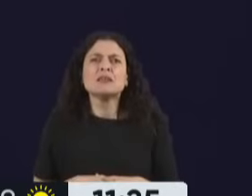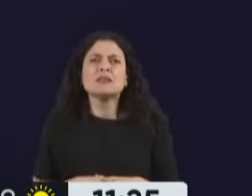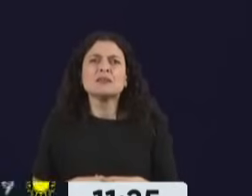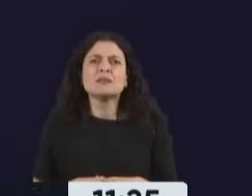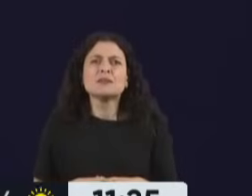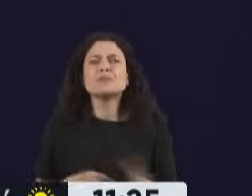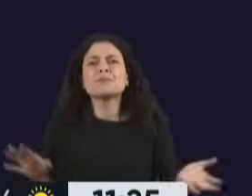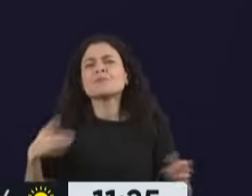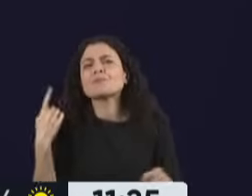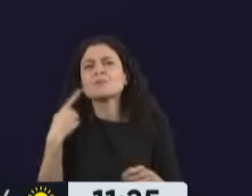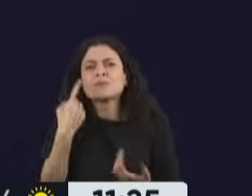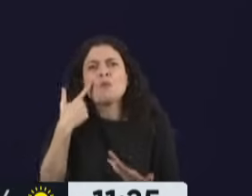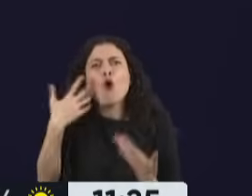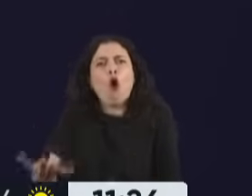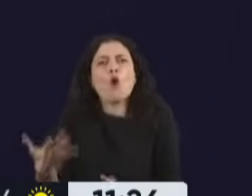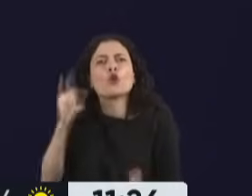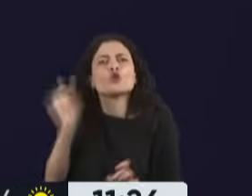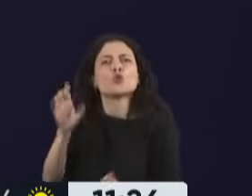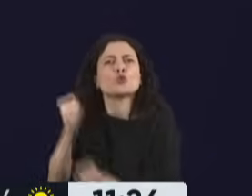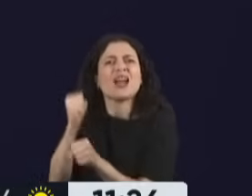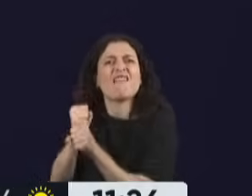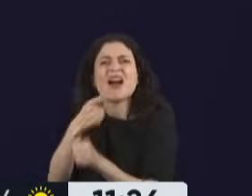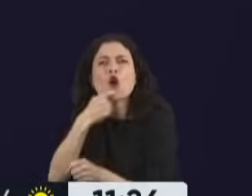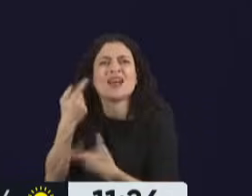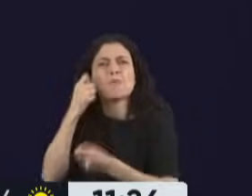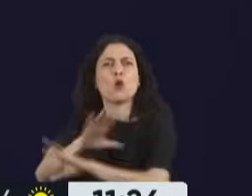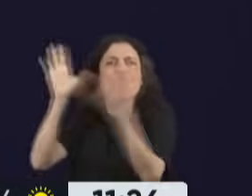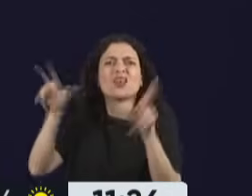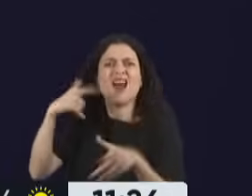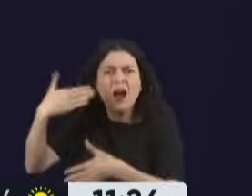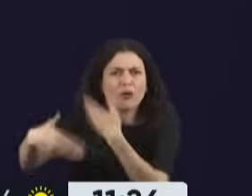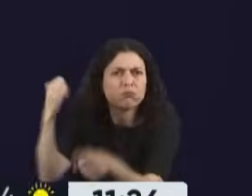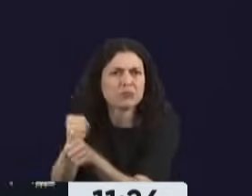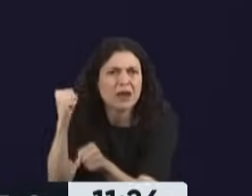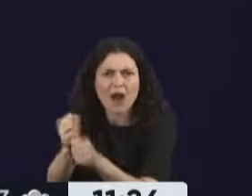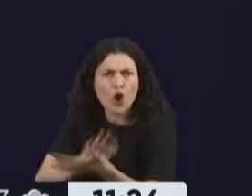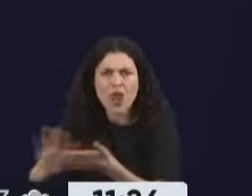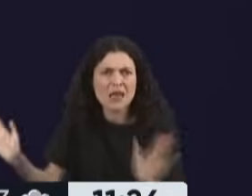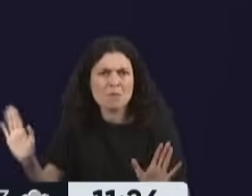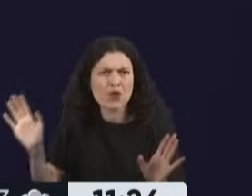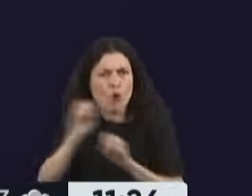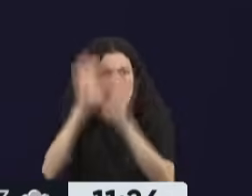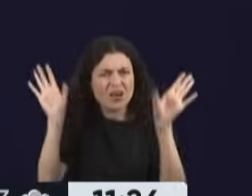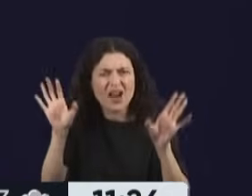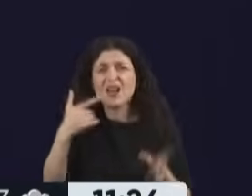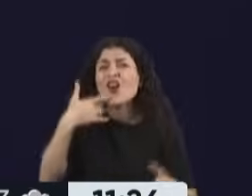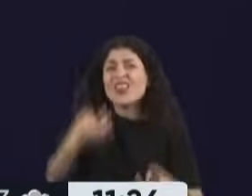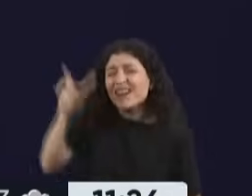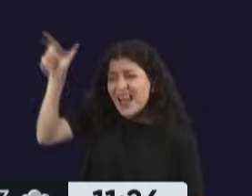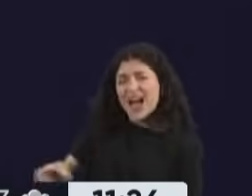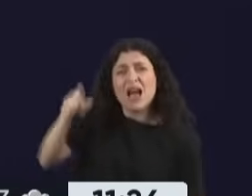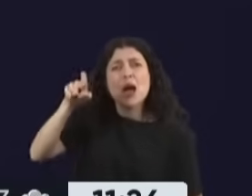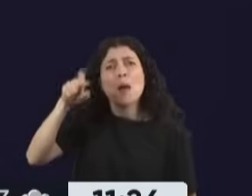para contestarte esa pregunta y debería hacerlo. Pero lo cierto es que Petovelo es lo más grande que hay.